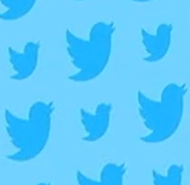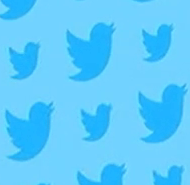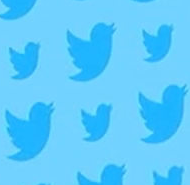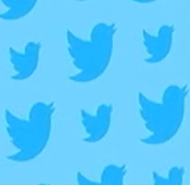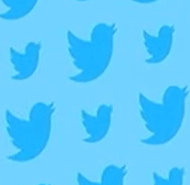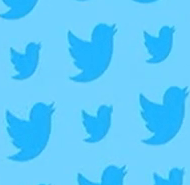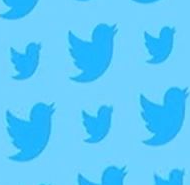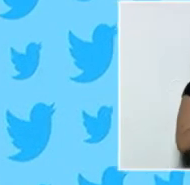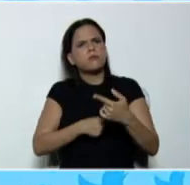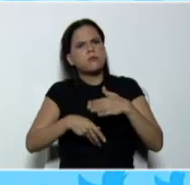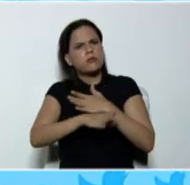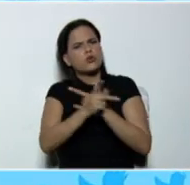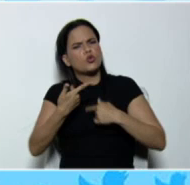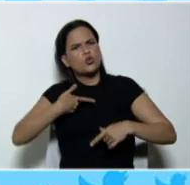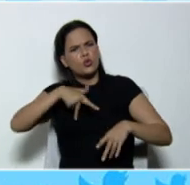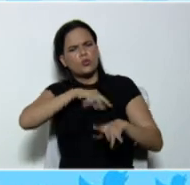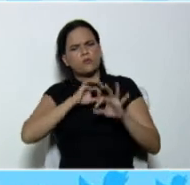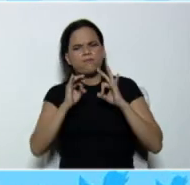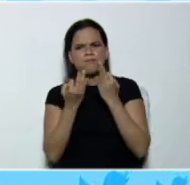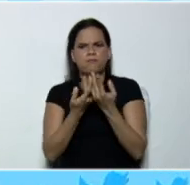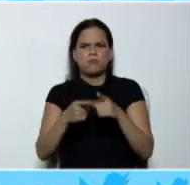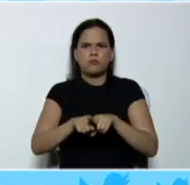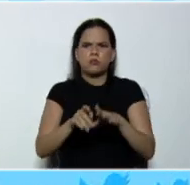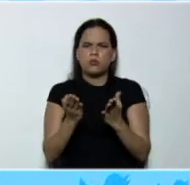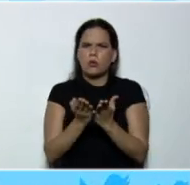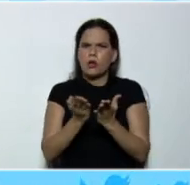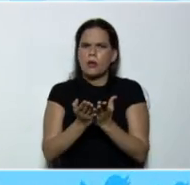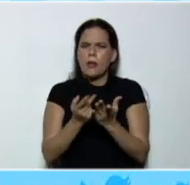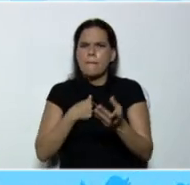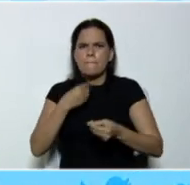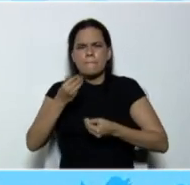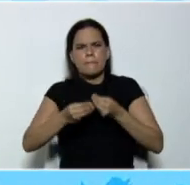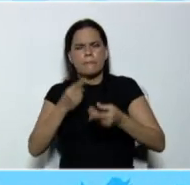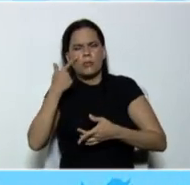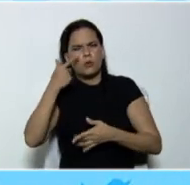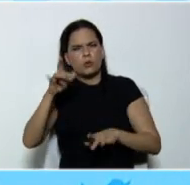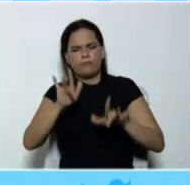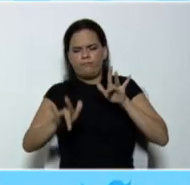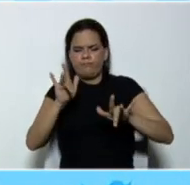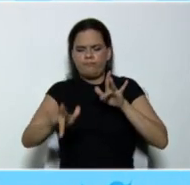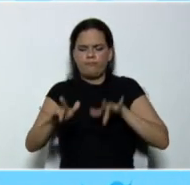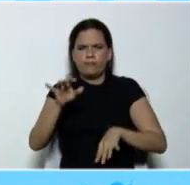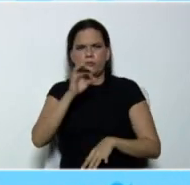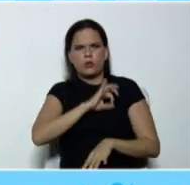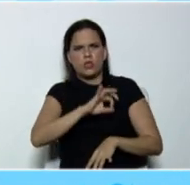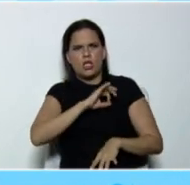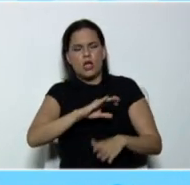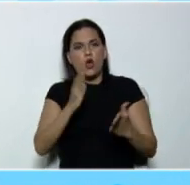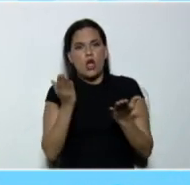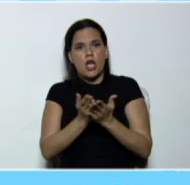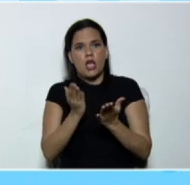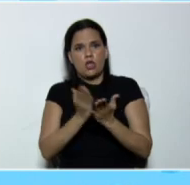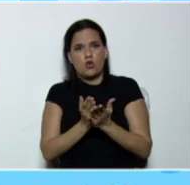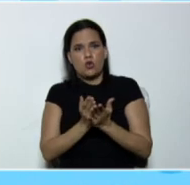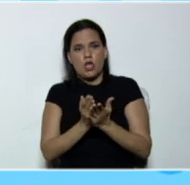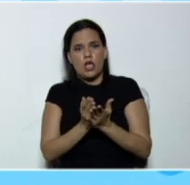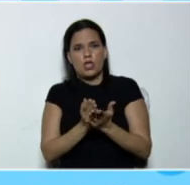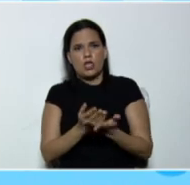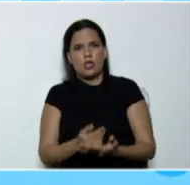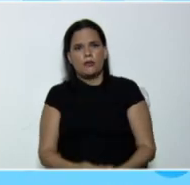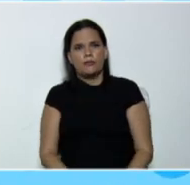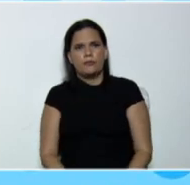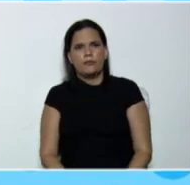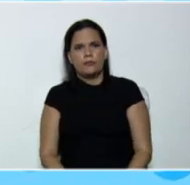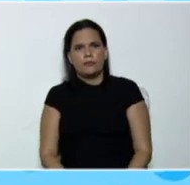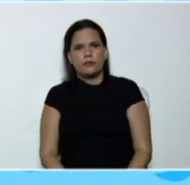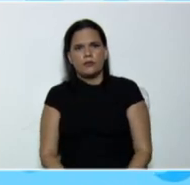Antes de continuar con nuestro programa Cada Familia en la Escuela, vamos a revisar nuestras redes sociales. Los estudiantes de la Unidad Educativa